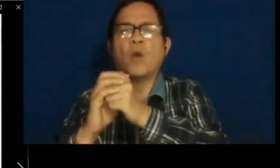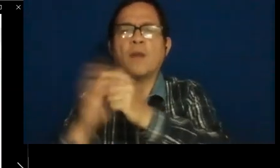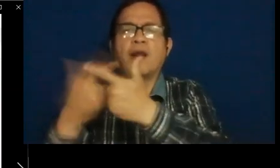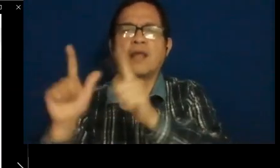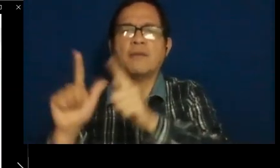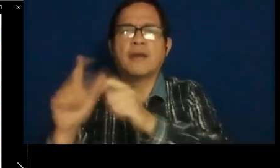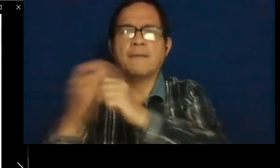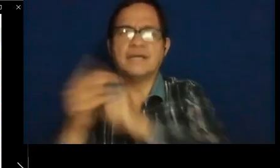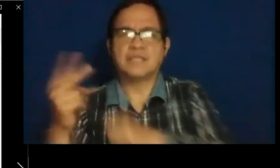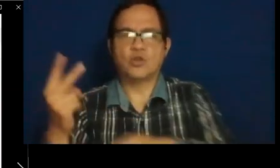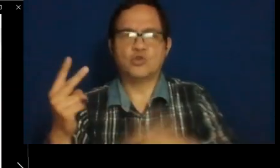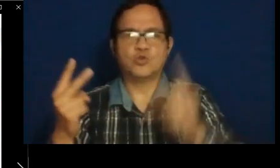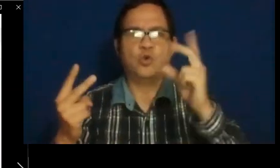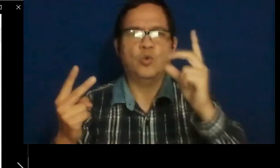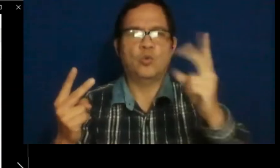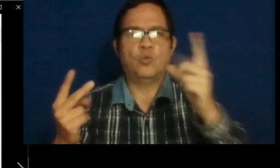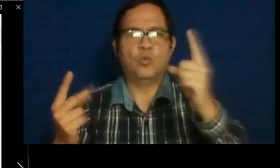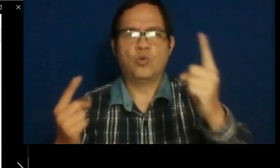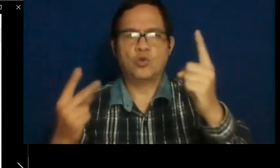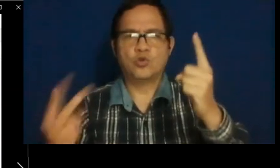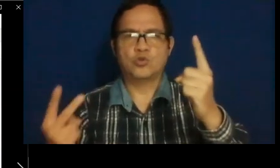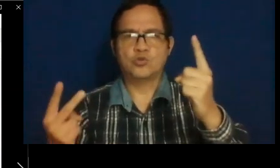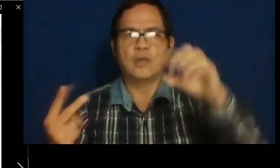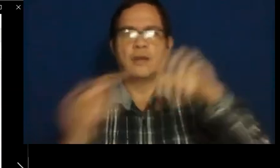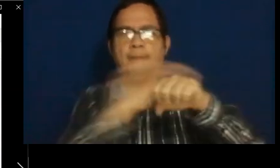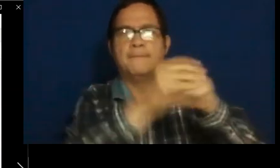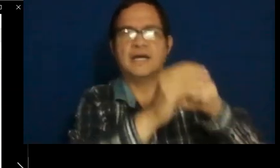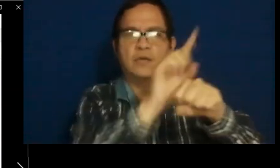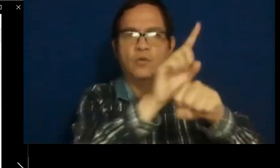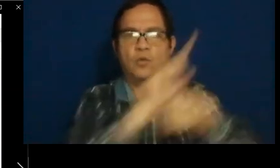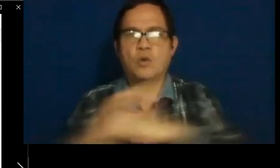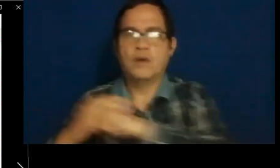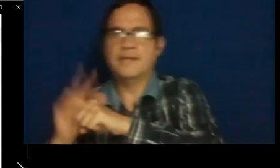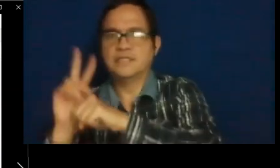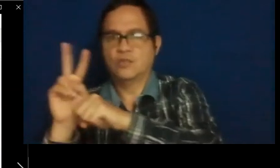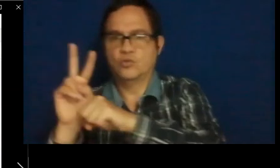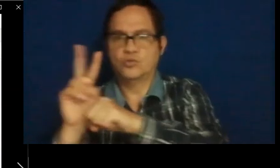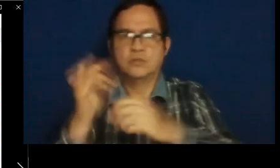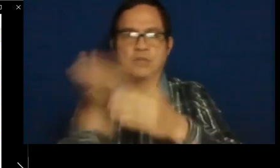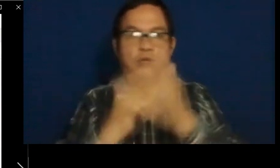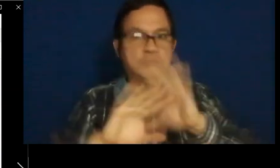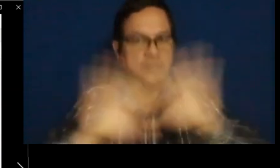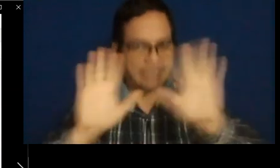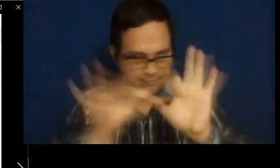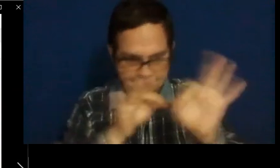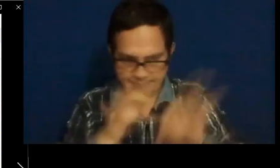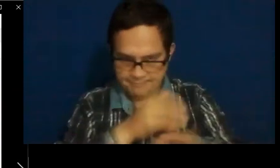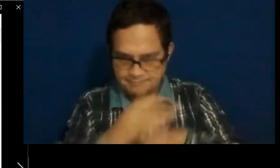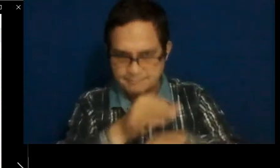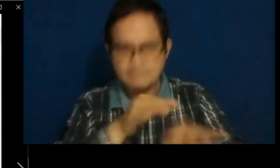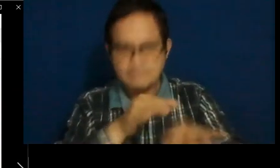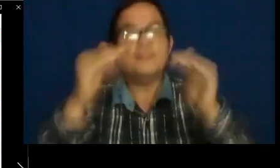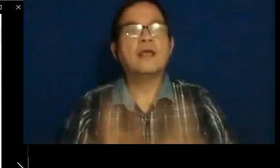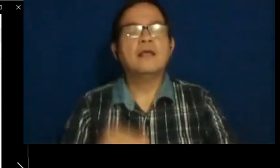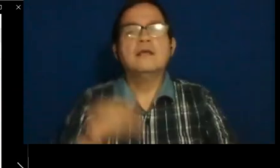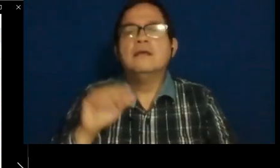1 y aquí dibujar las fuerzas que actúan sobre la masa 2. Eso es lo que se hace en esta parte. En el numeral B,